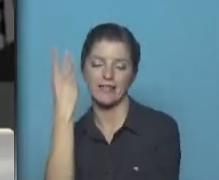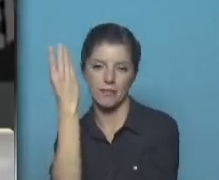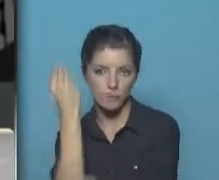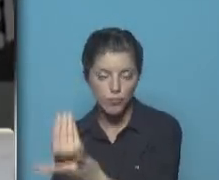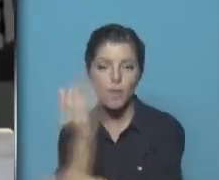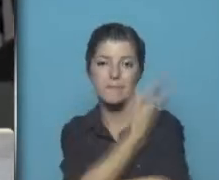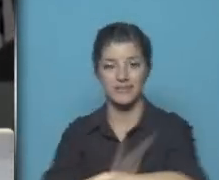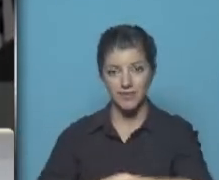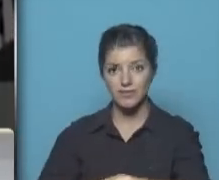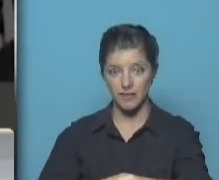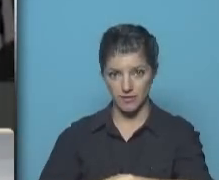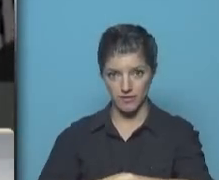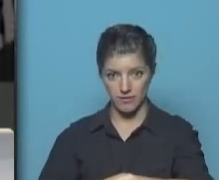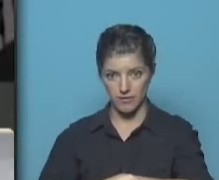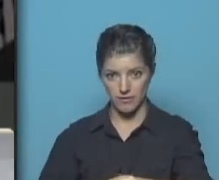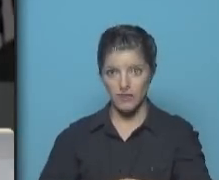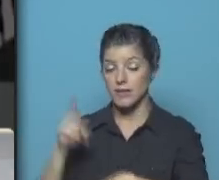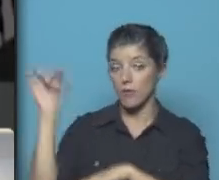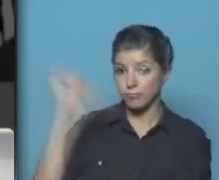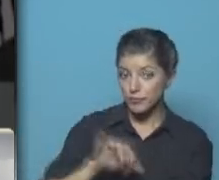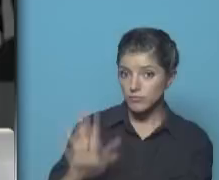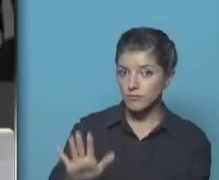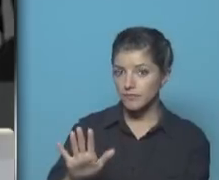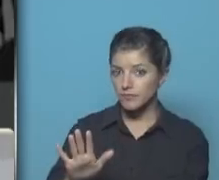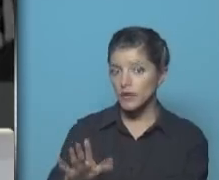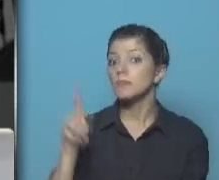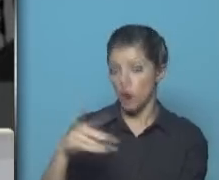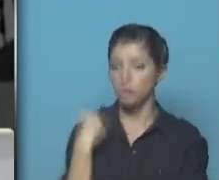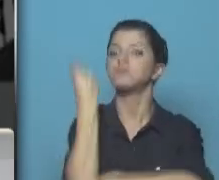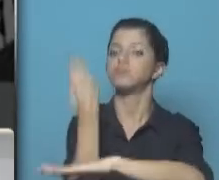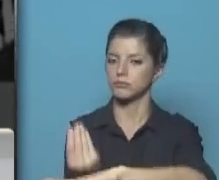gobierno en la provincia de Buenos Aires y perdió. Y